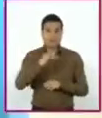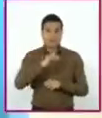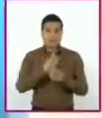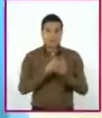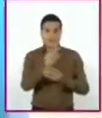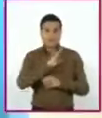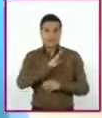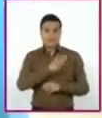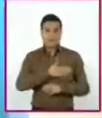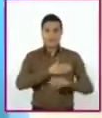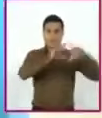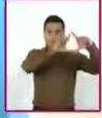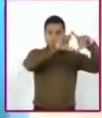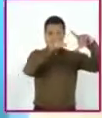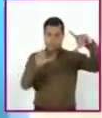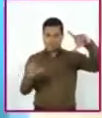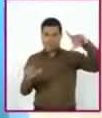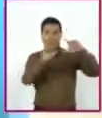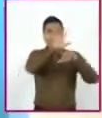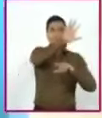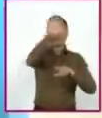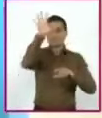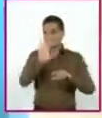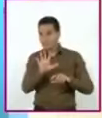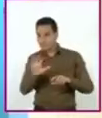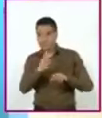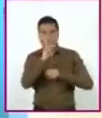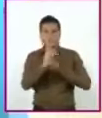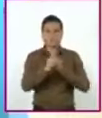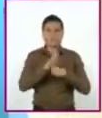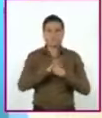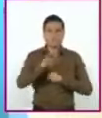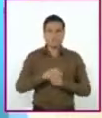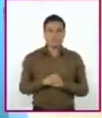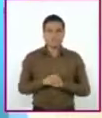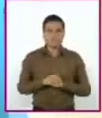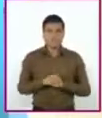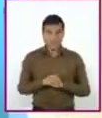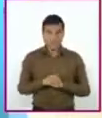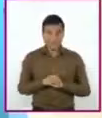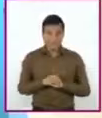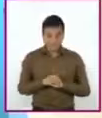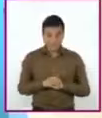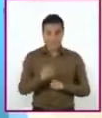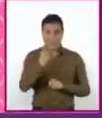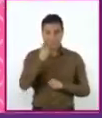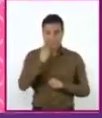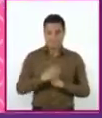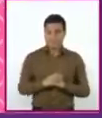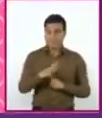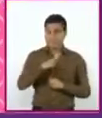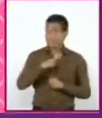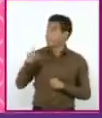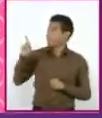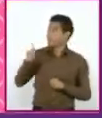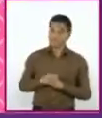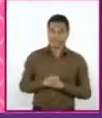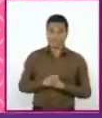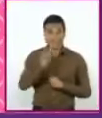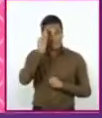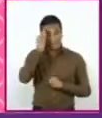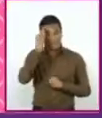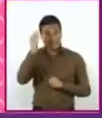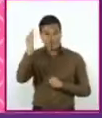Hasta aquí encuentra las diferencias. En la línea del tiempo que aparece en su pantalla, pueden observar